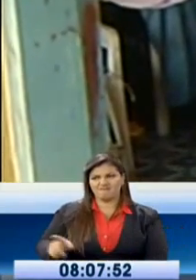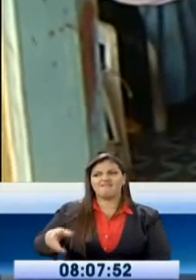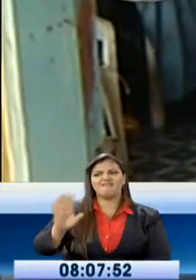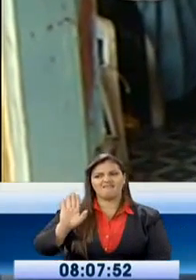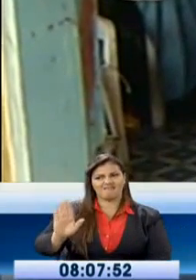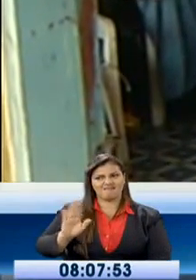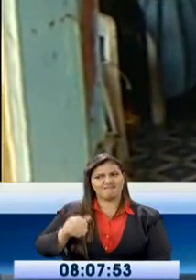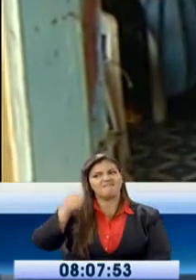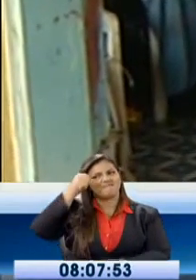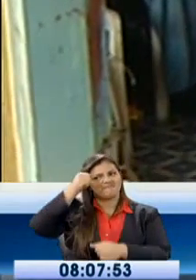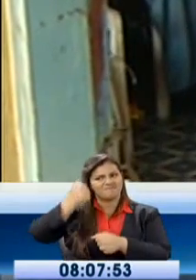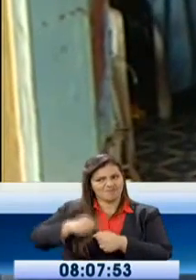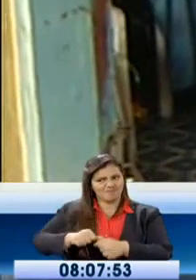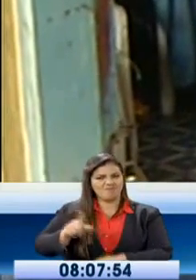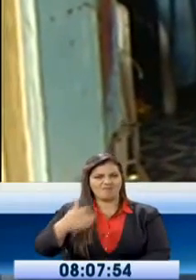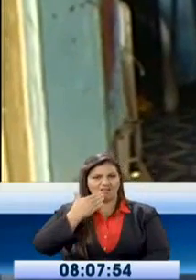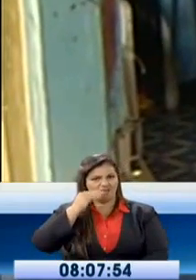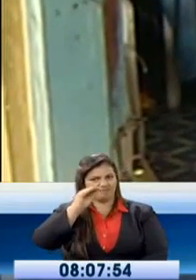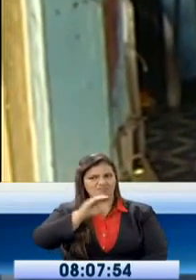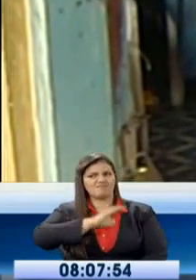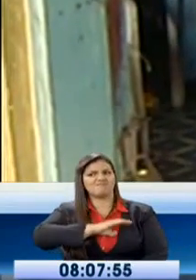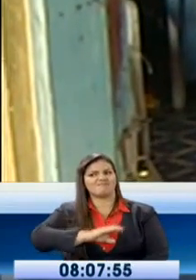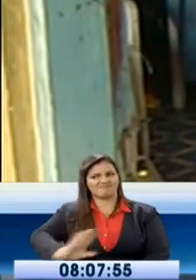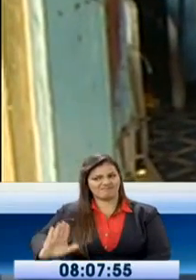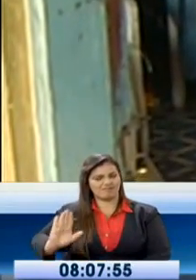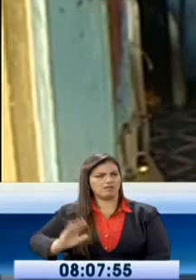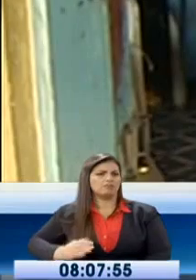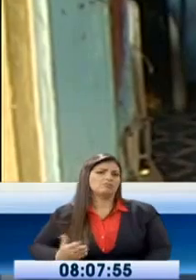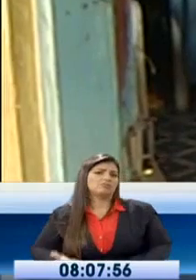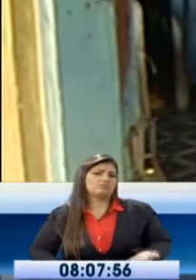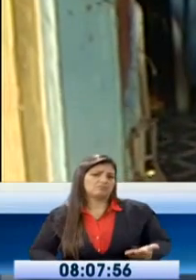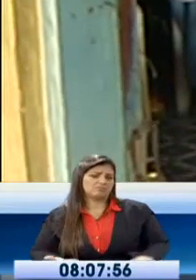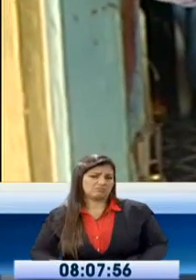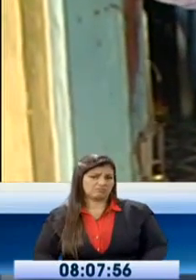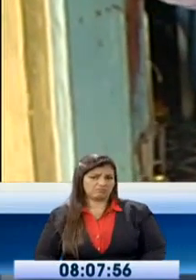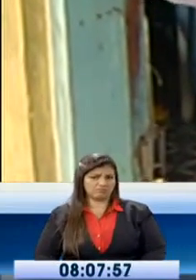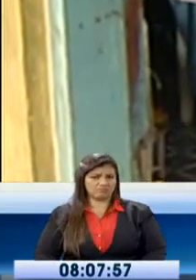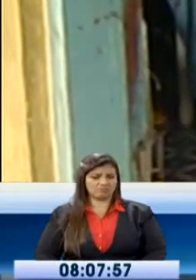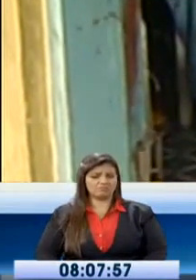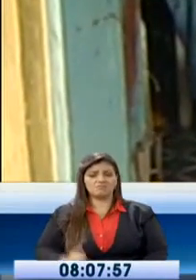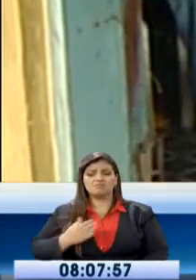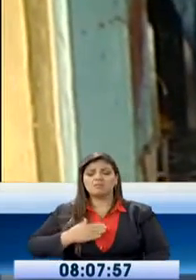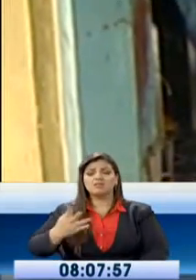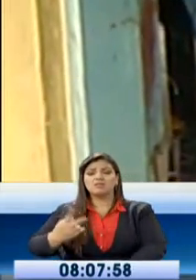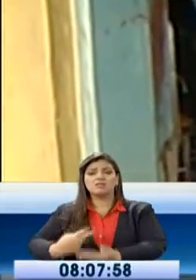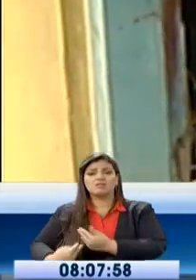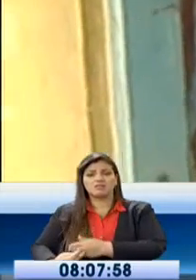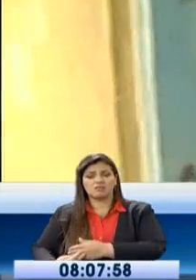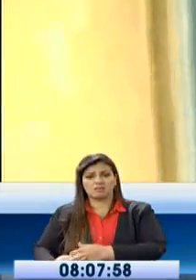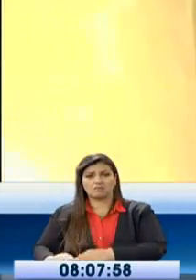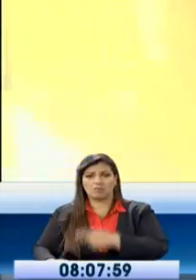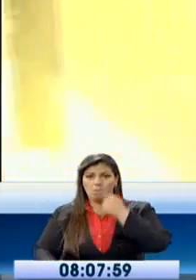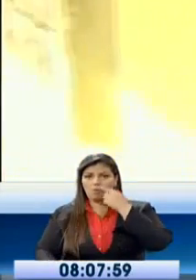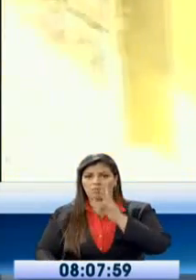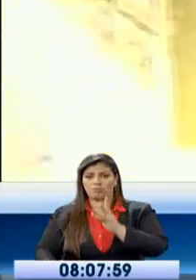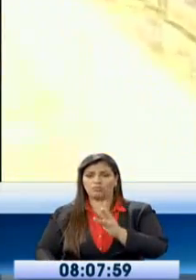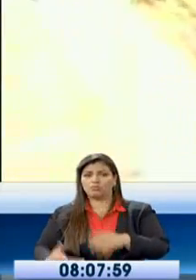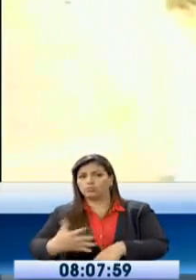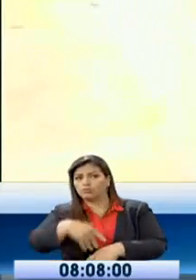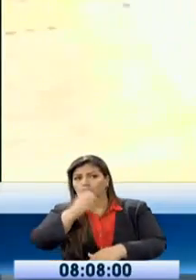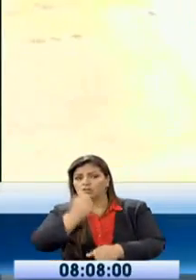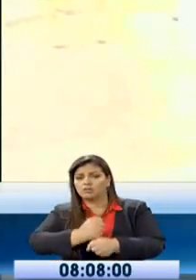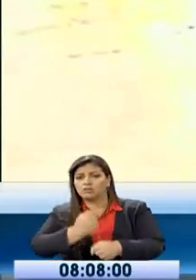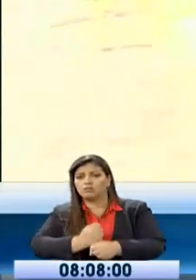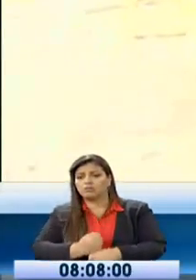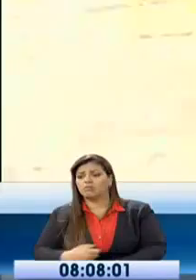dos mujeres que vivimos, mi hija con su bebito y mi persona, porque el marido de mi hija trabaja. Oiga, por aquí en el sector, por ejemplo, ¿ustedes están acostumbrados a tener así